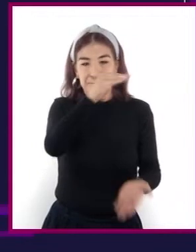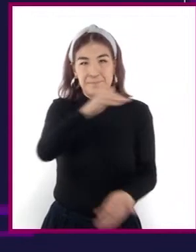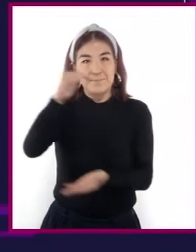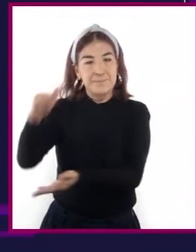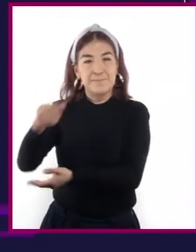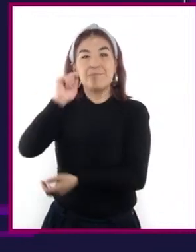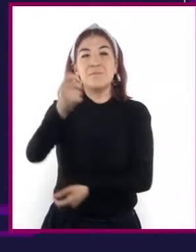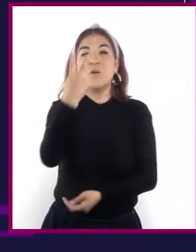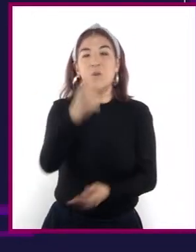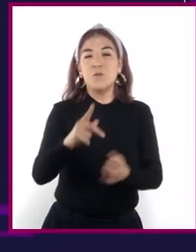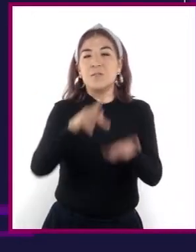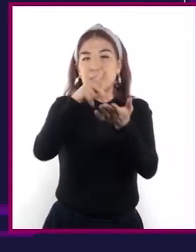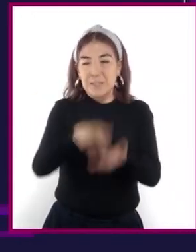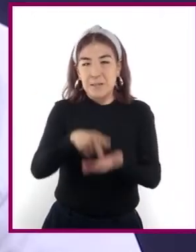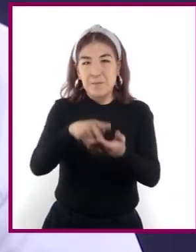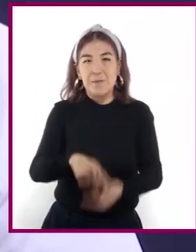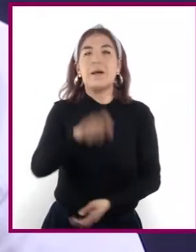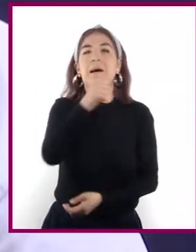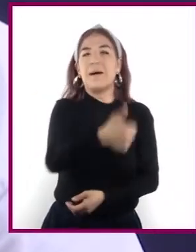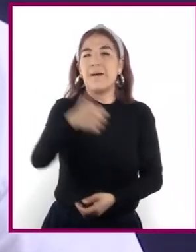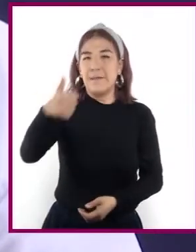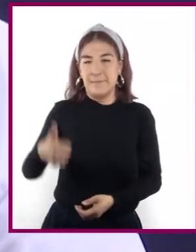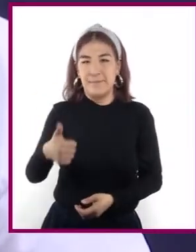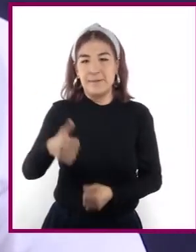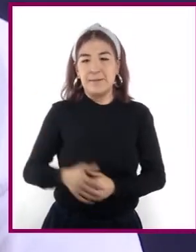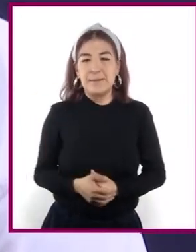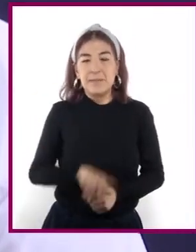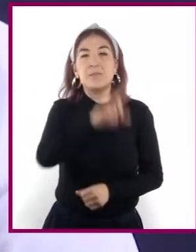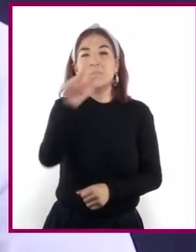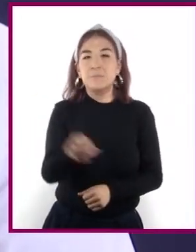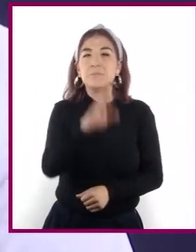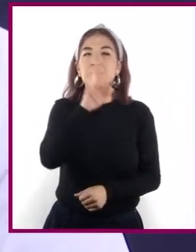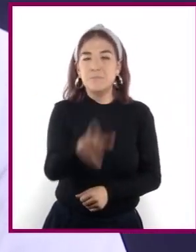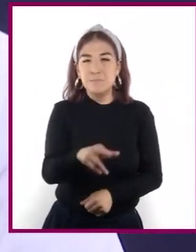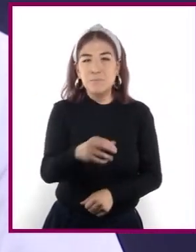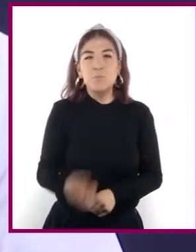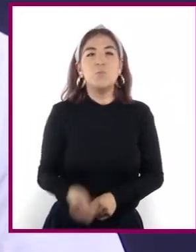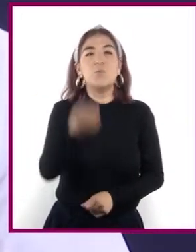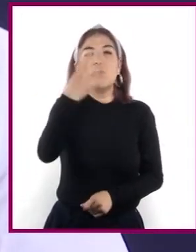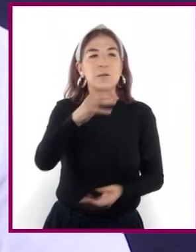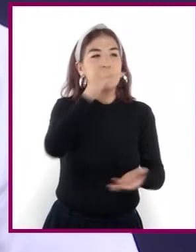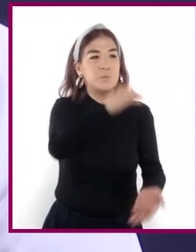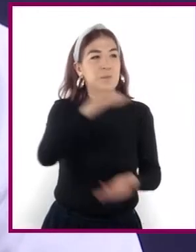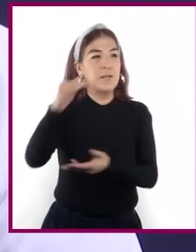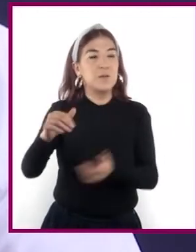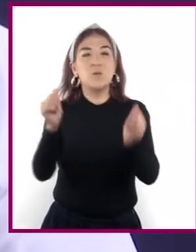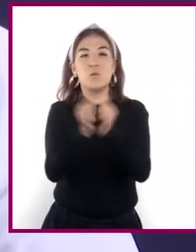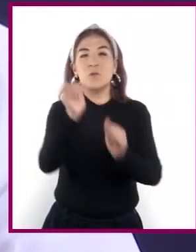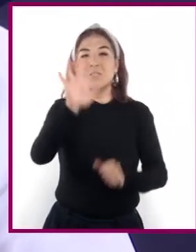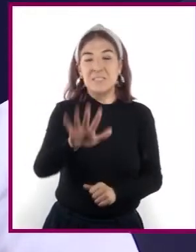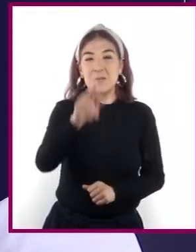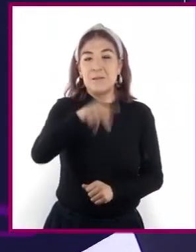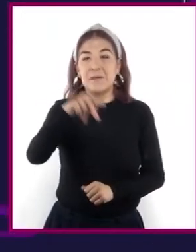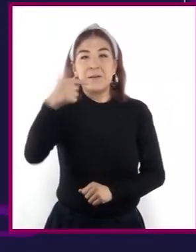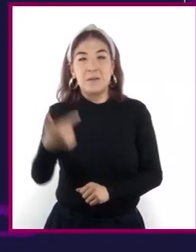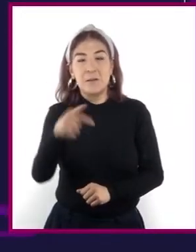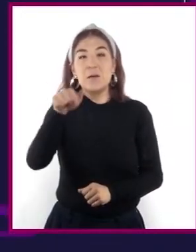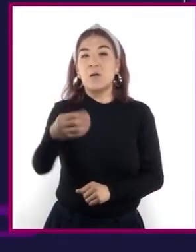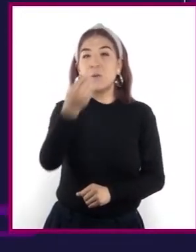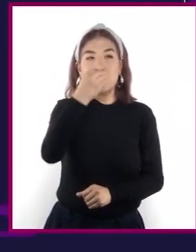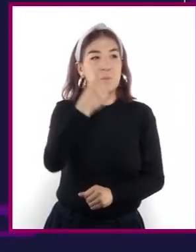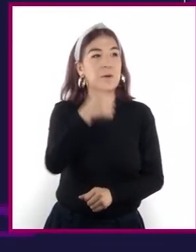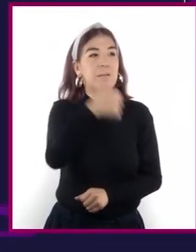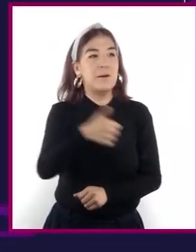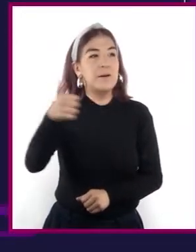de 2 kilogramos cada uno. Para determinar el número de paquetes con 5 kilogramos de alimento cada uno,